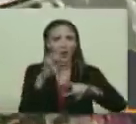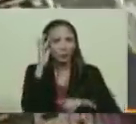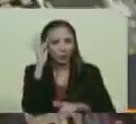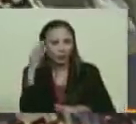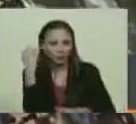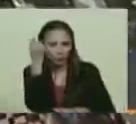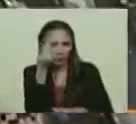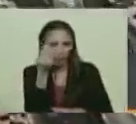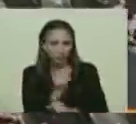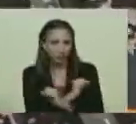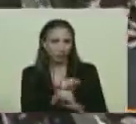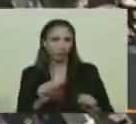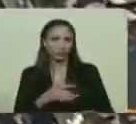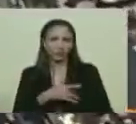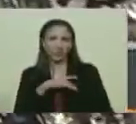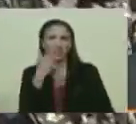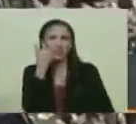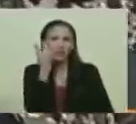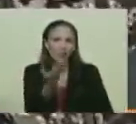eso?